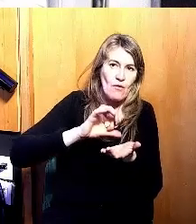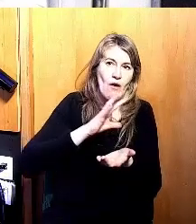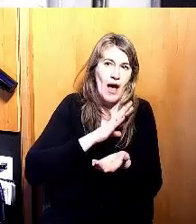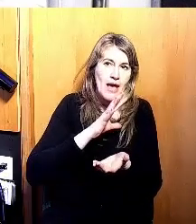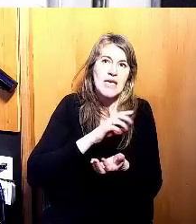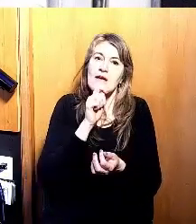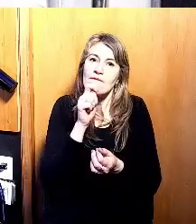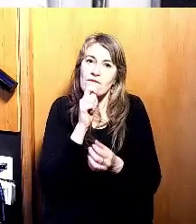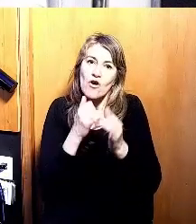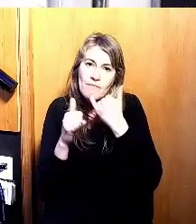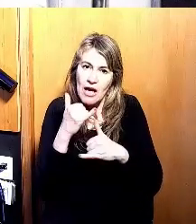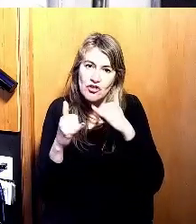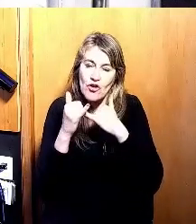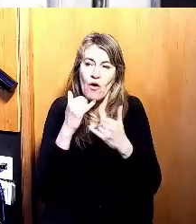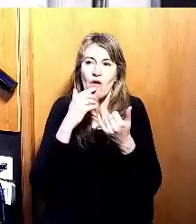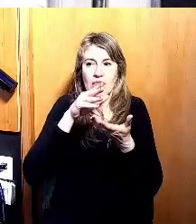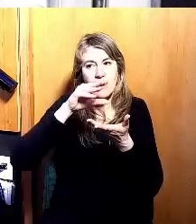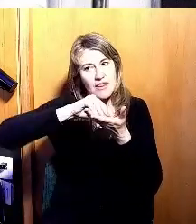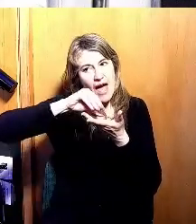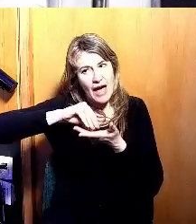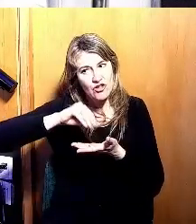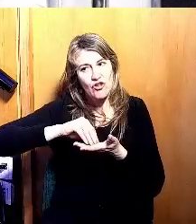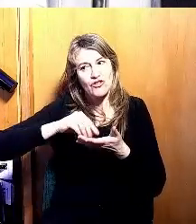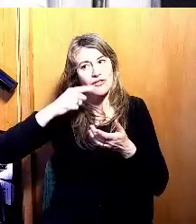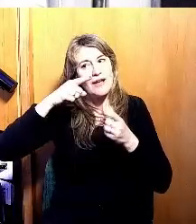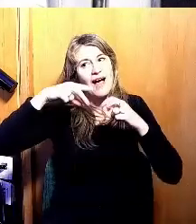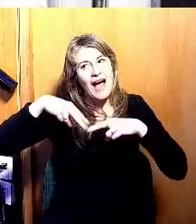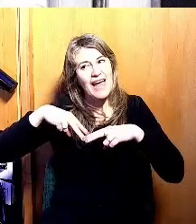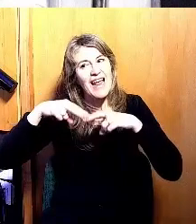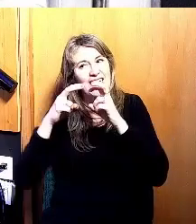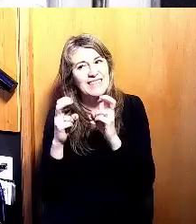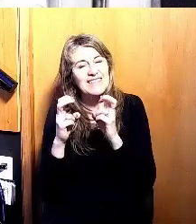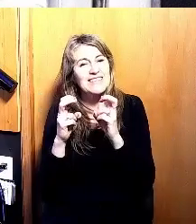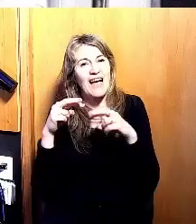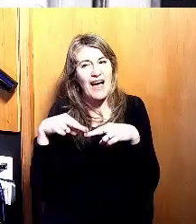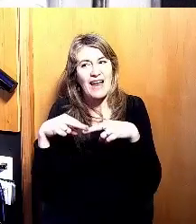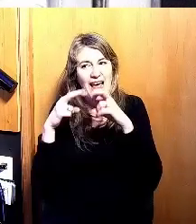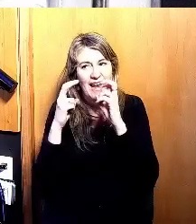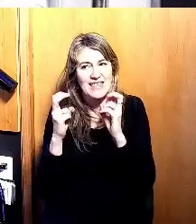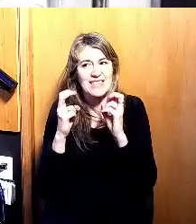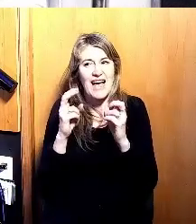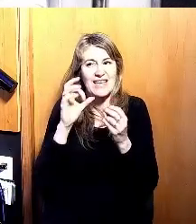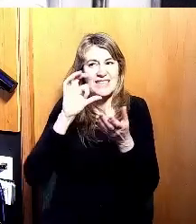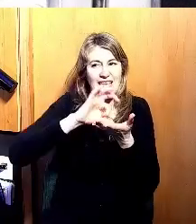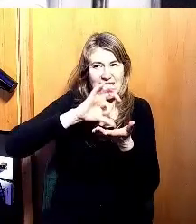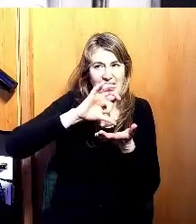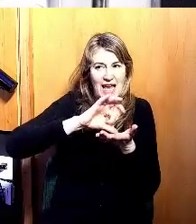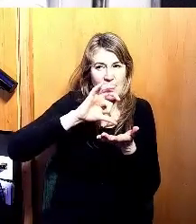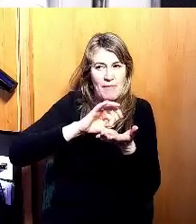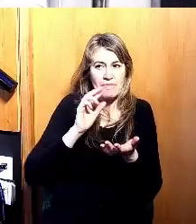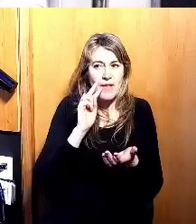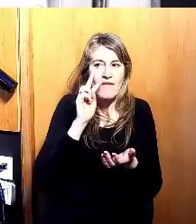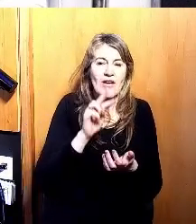y con datos faltantes cuando uno quiere ver o analizar un sistema y qué está pasando en ese sistema. Y ahí entendemos que es